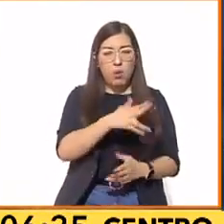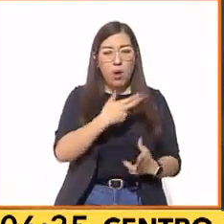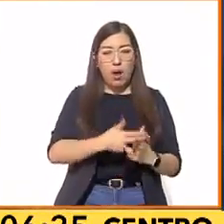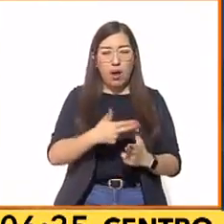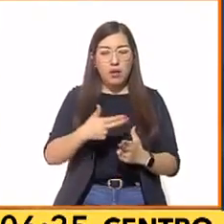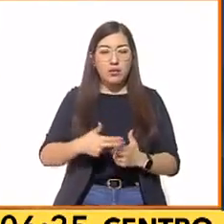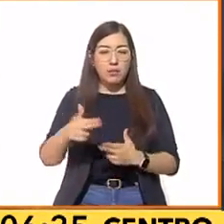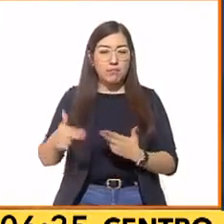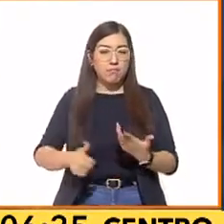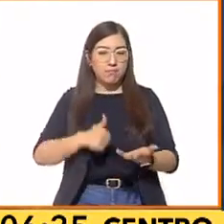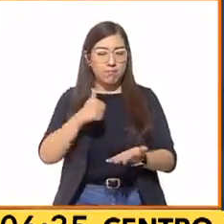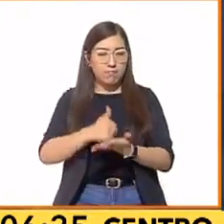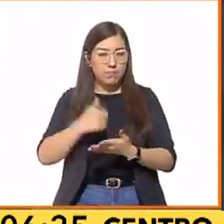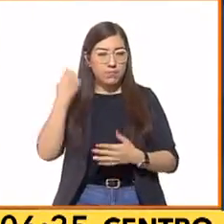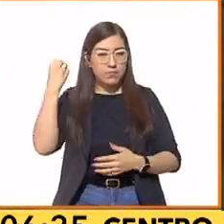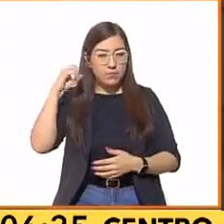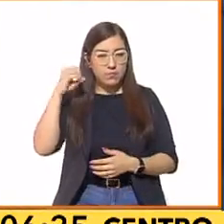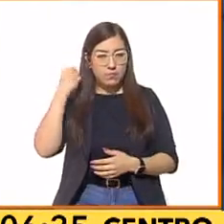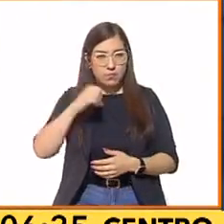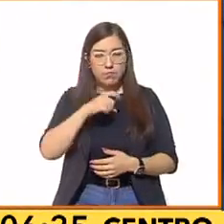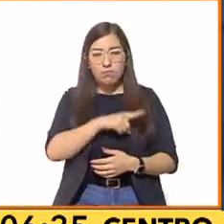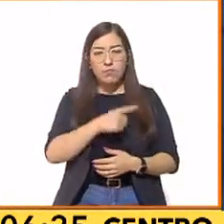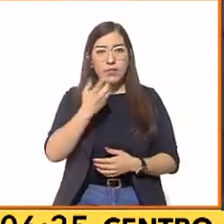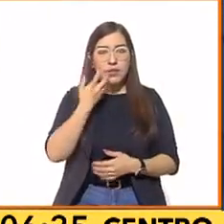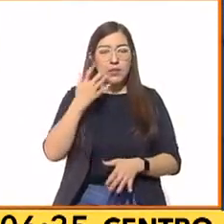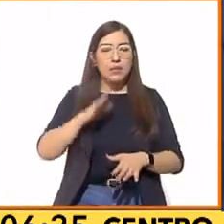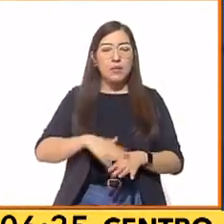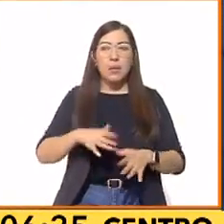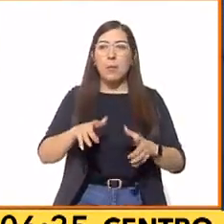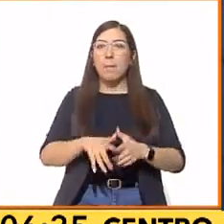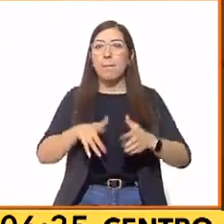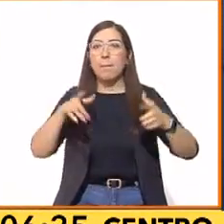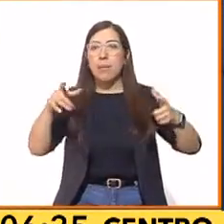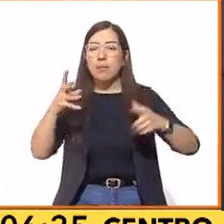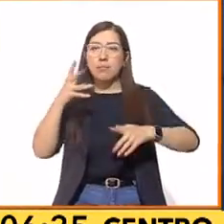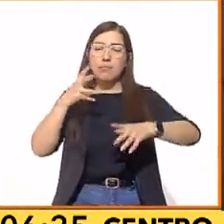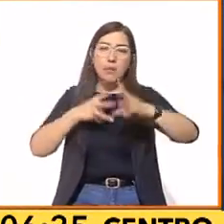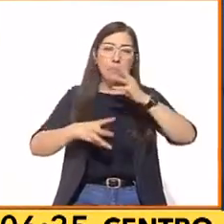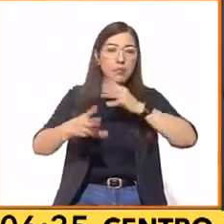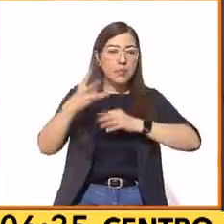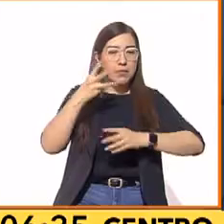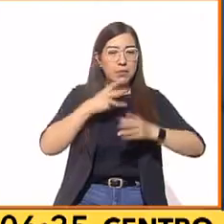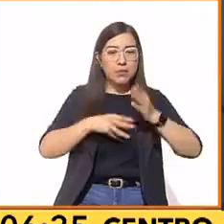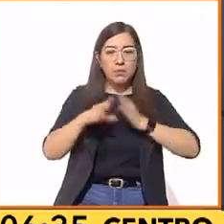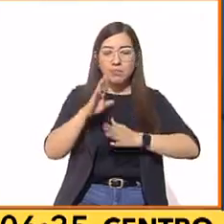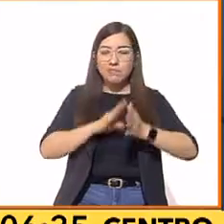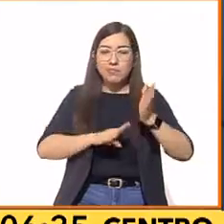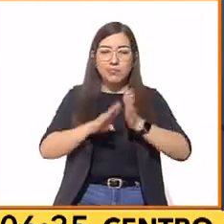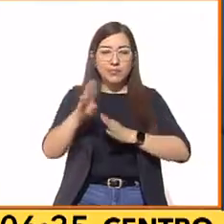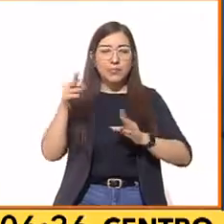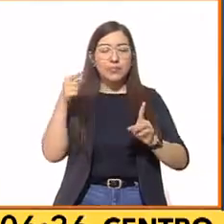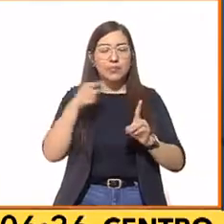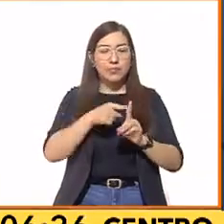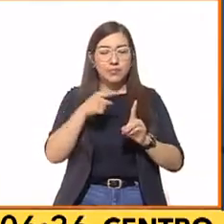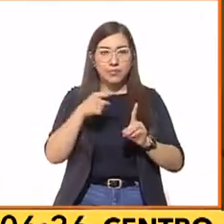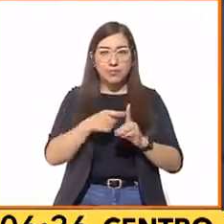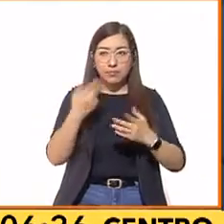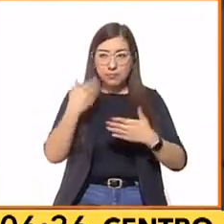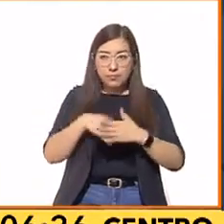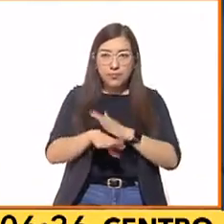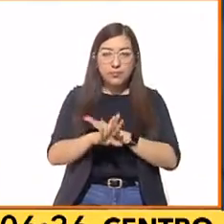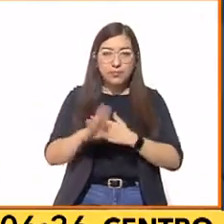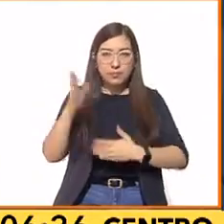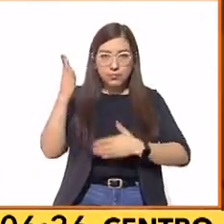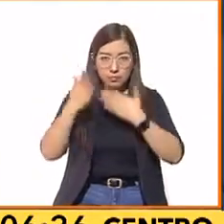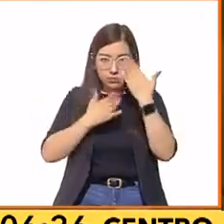porque él tenía ganas de crecer, de progresar, de educarse. Tuvo que entrar al seminario porque era